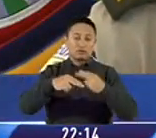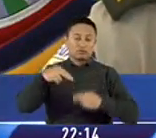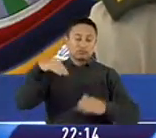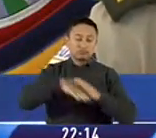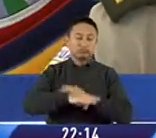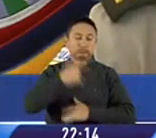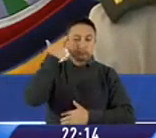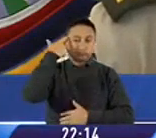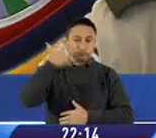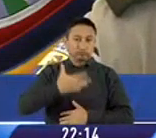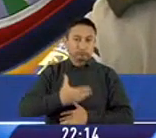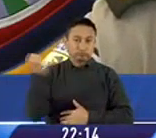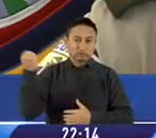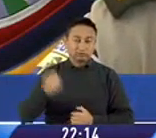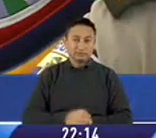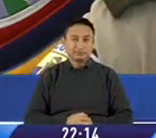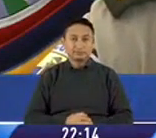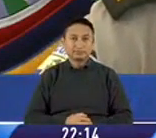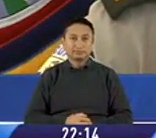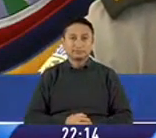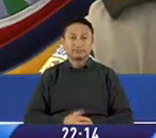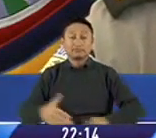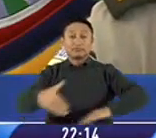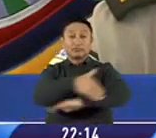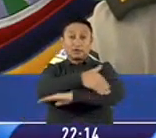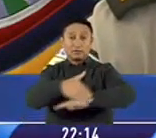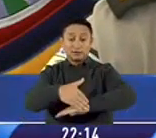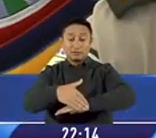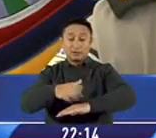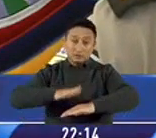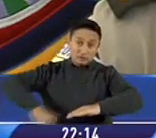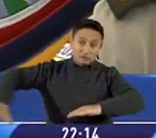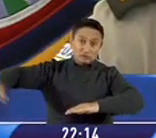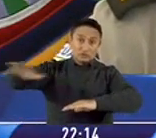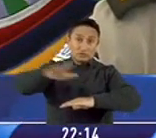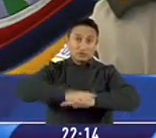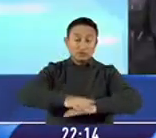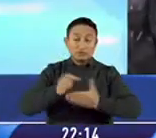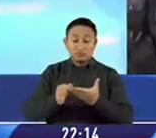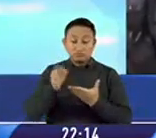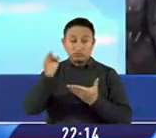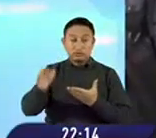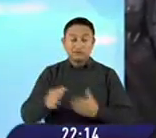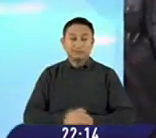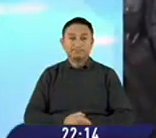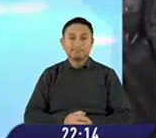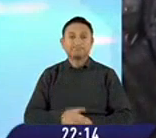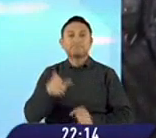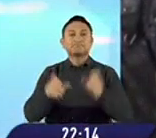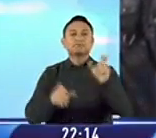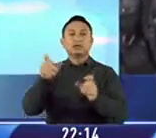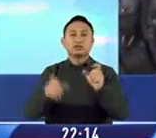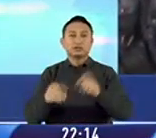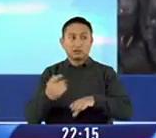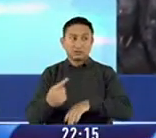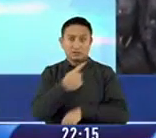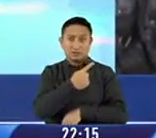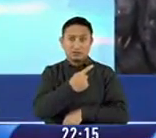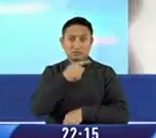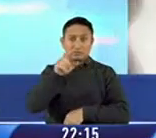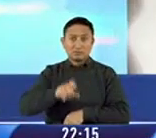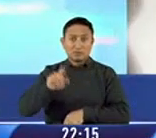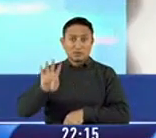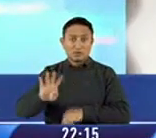personas o a vehículos en la vía, en vista de que todo ese sector es un sector rural. Varias personas habrían sido víctimas de los